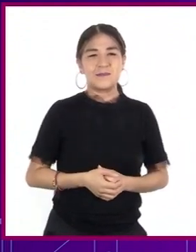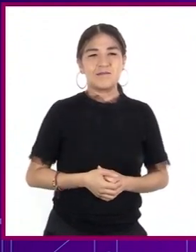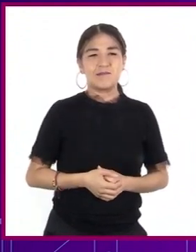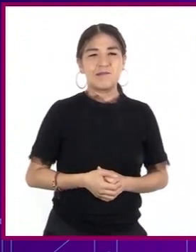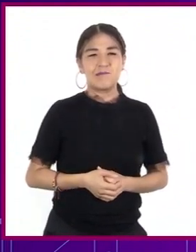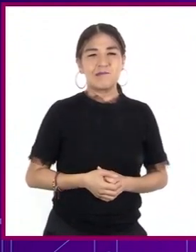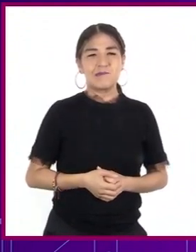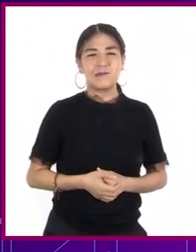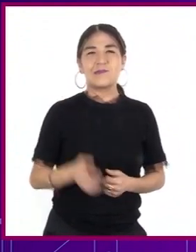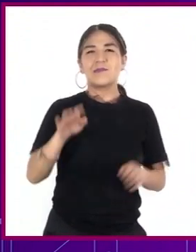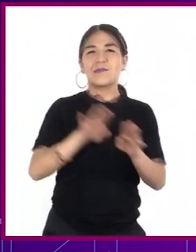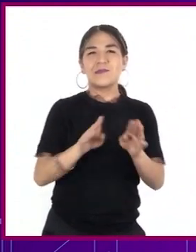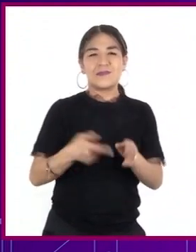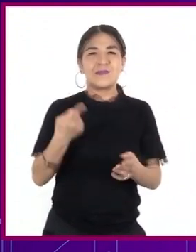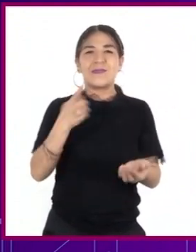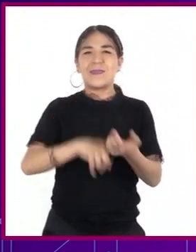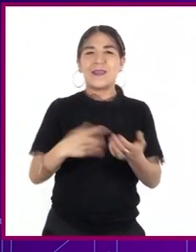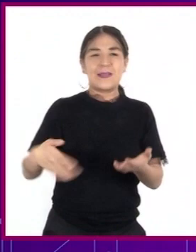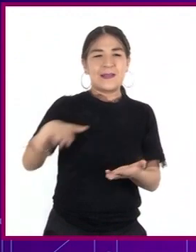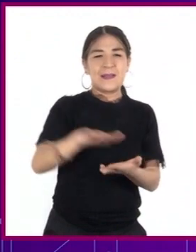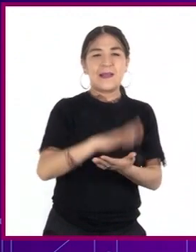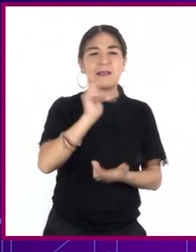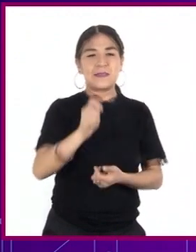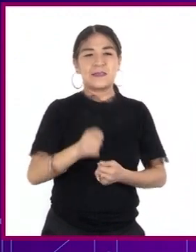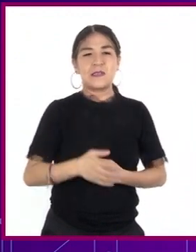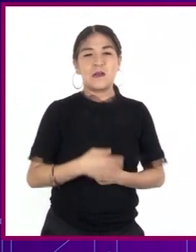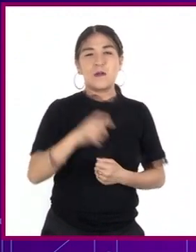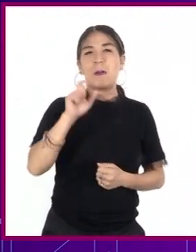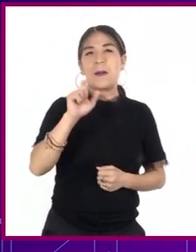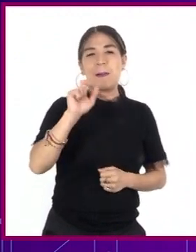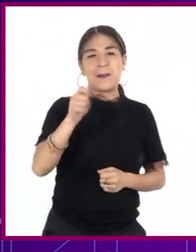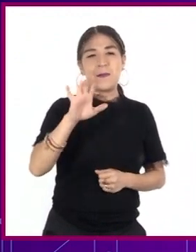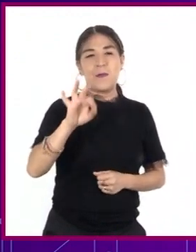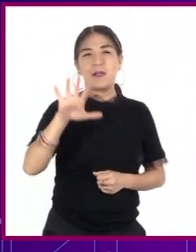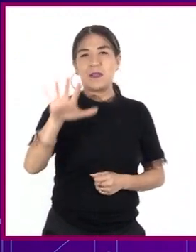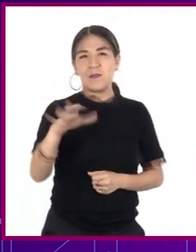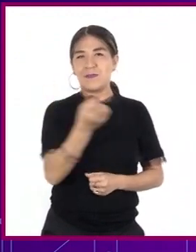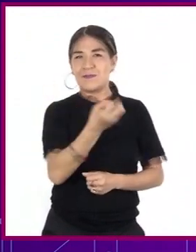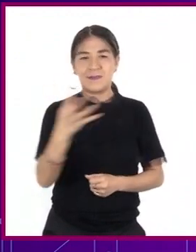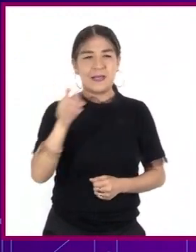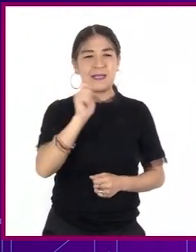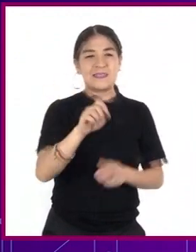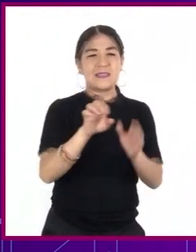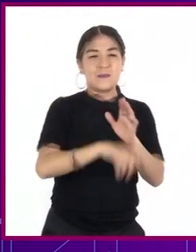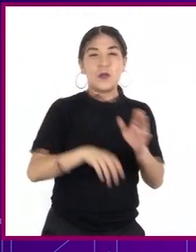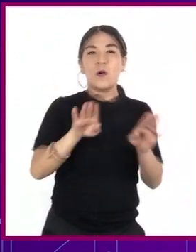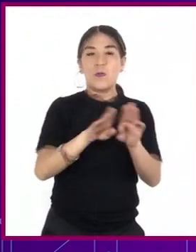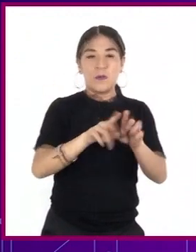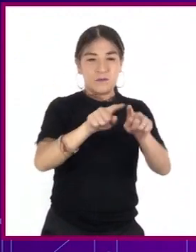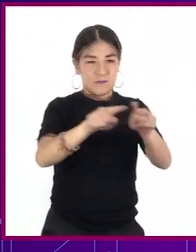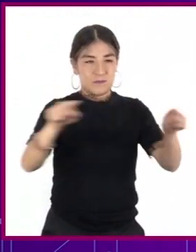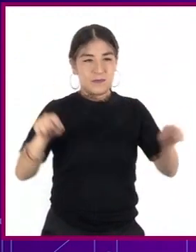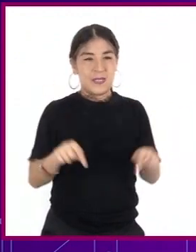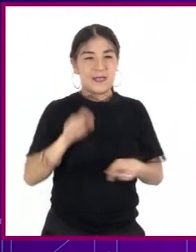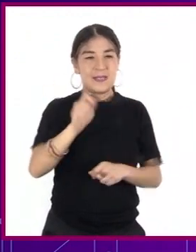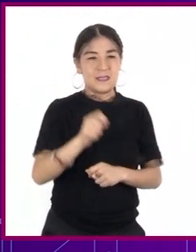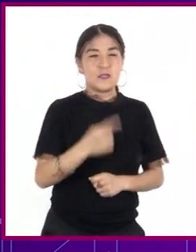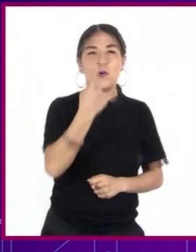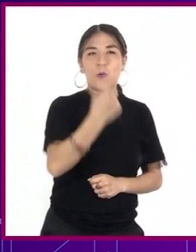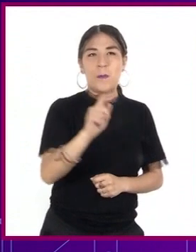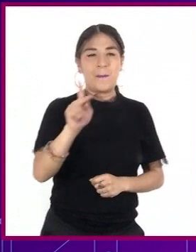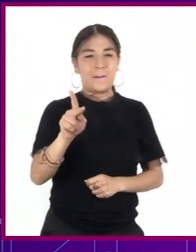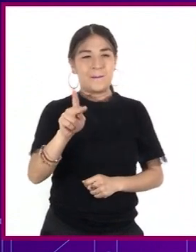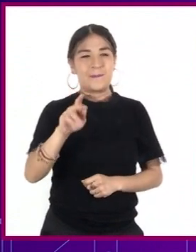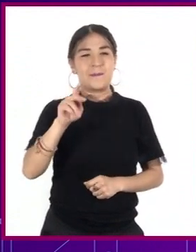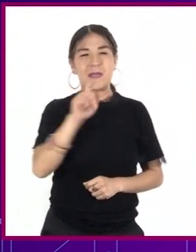45 piezas. Si las dimensiones de una loseta son de 1 pie de largo y de 5